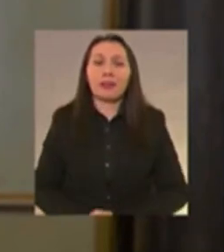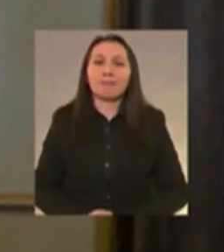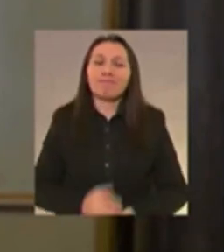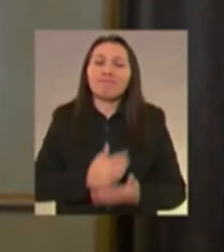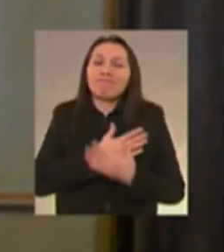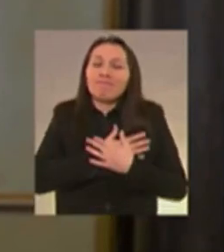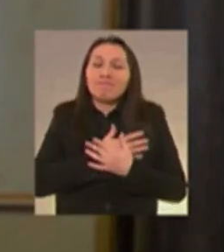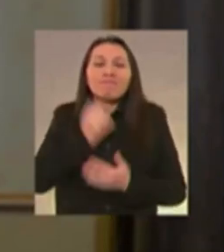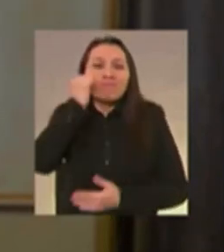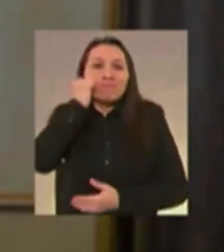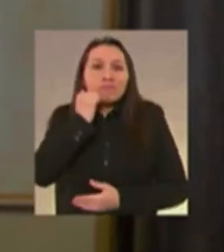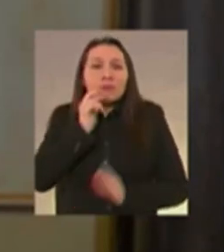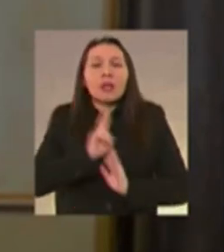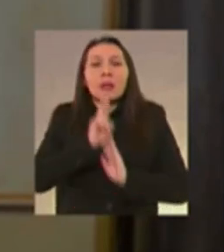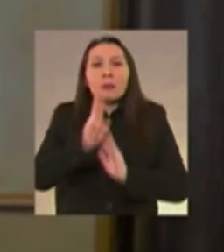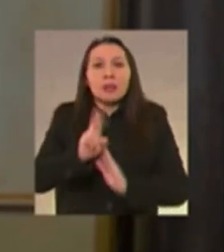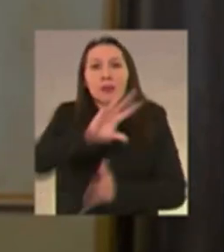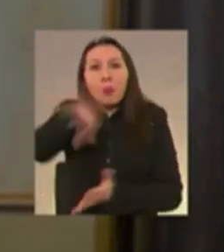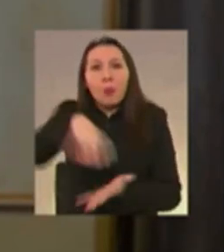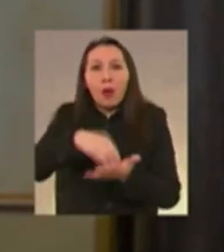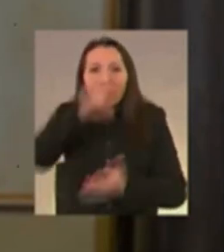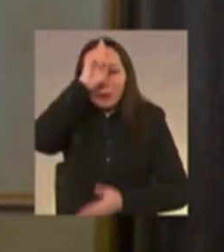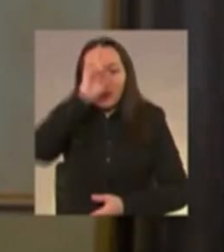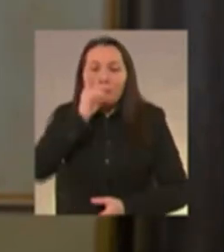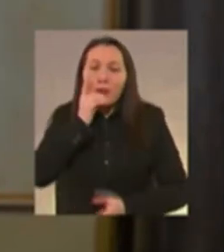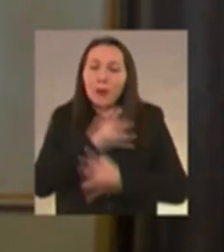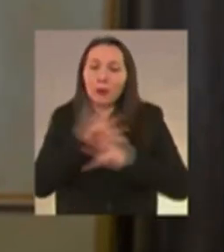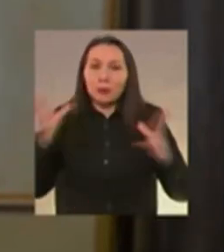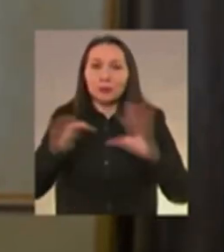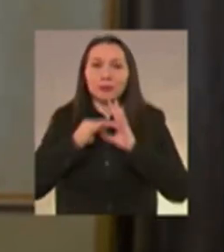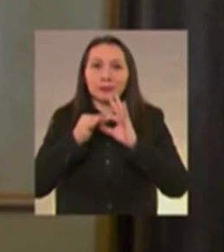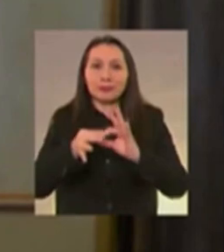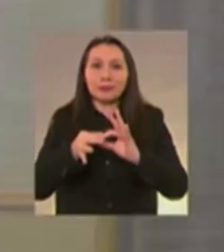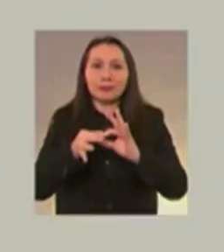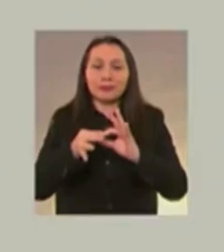afectos en nombre del pueblo dominicano. Muchísimas gracias.